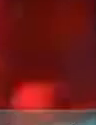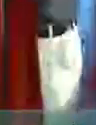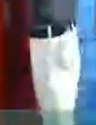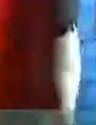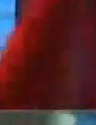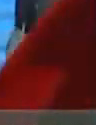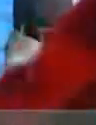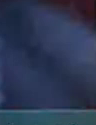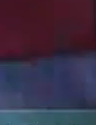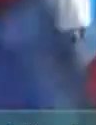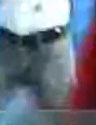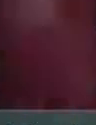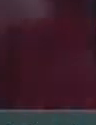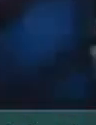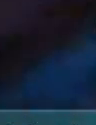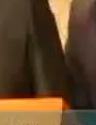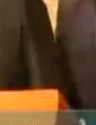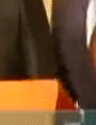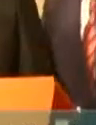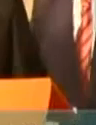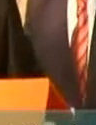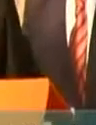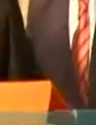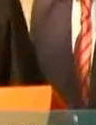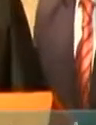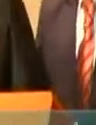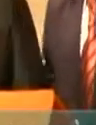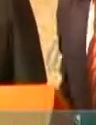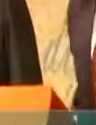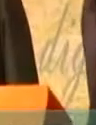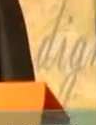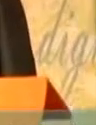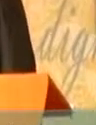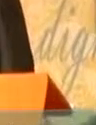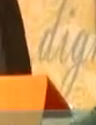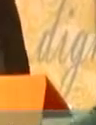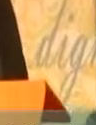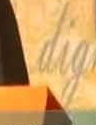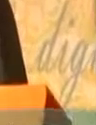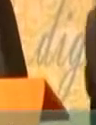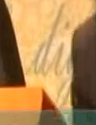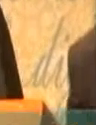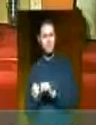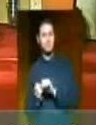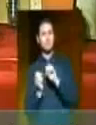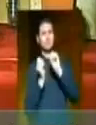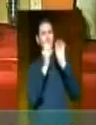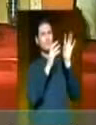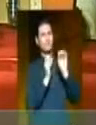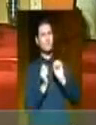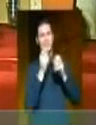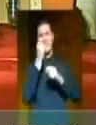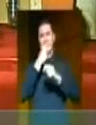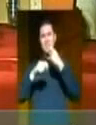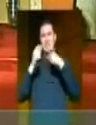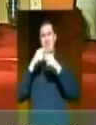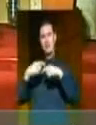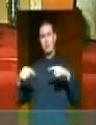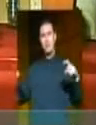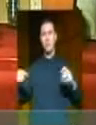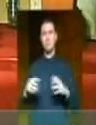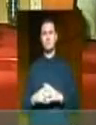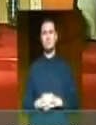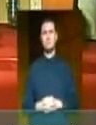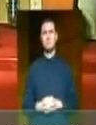demostrar que no tiene ningún vínculo con el narcotráfico y sobre todo restablecer la alianza específica con sus vecinos para que no sea